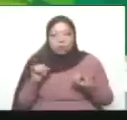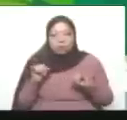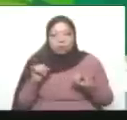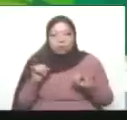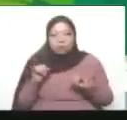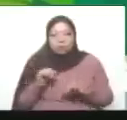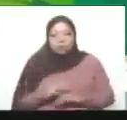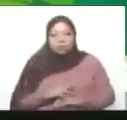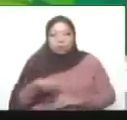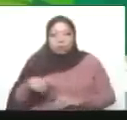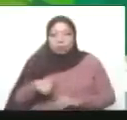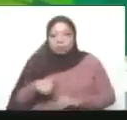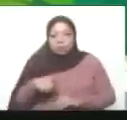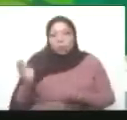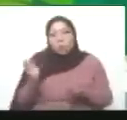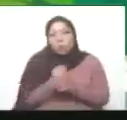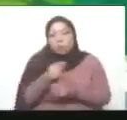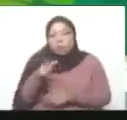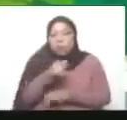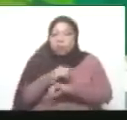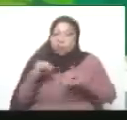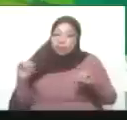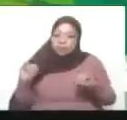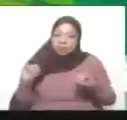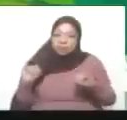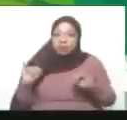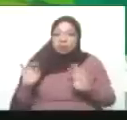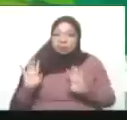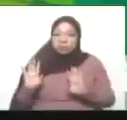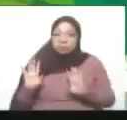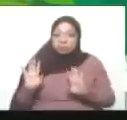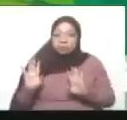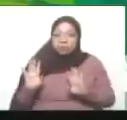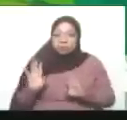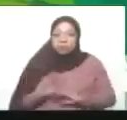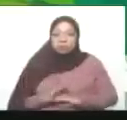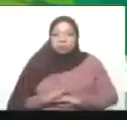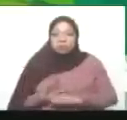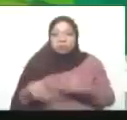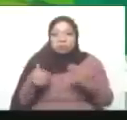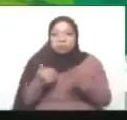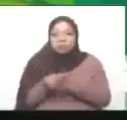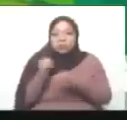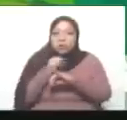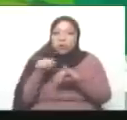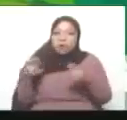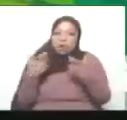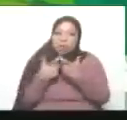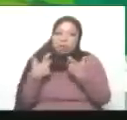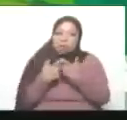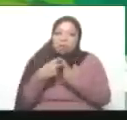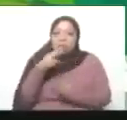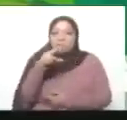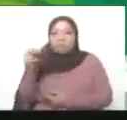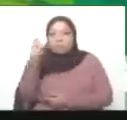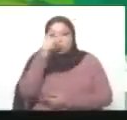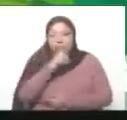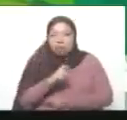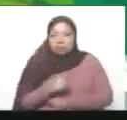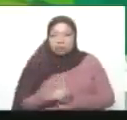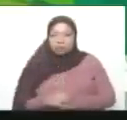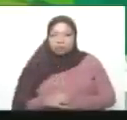nosotros conquistamos nuestra independencia a sangre y fuego en una guerra de veinte años